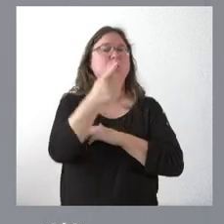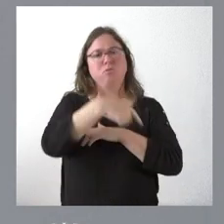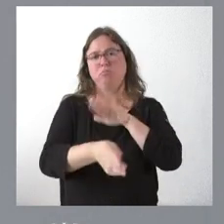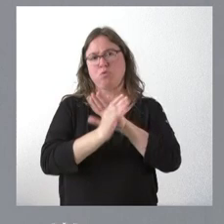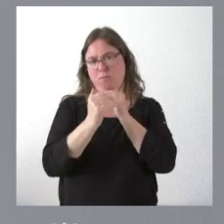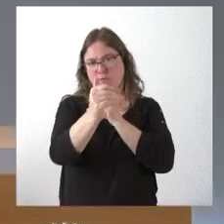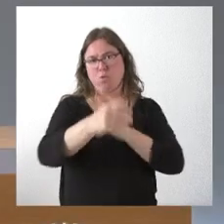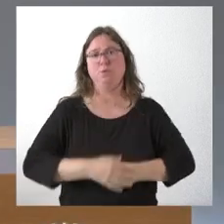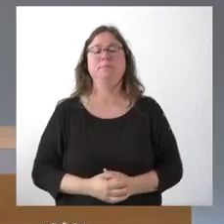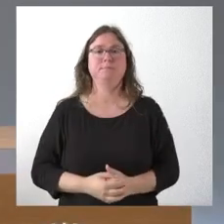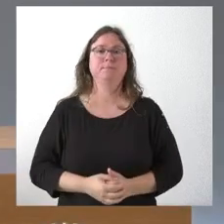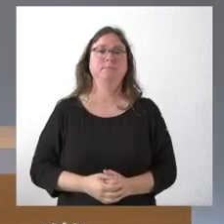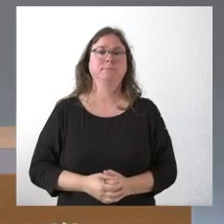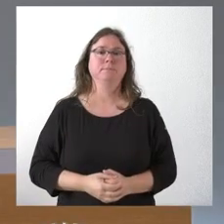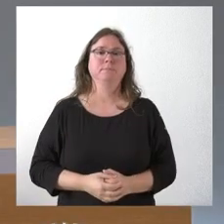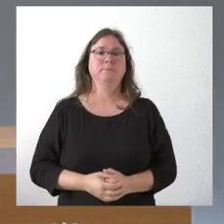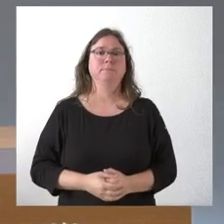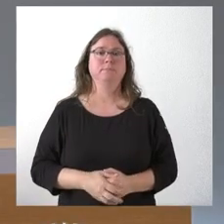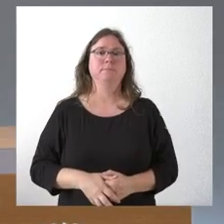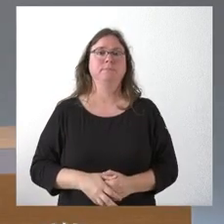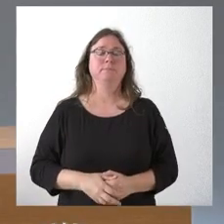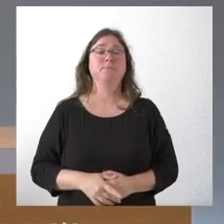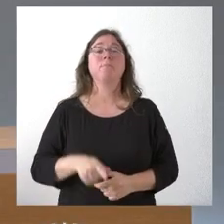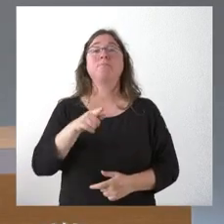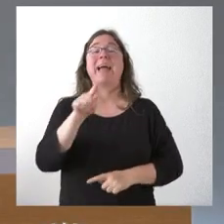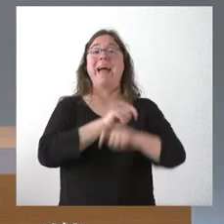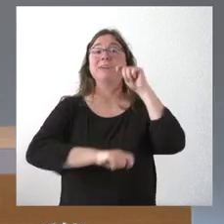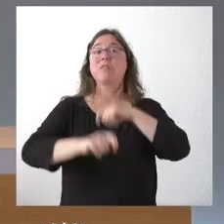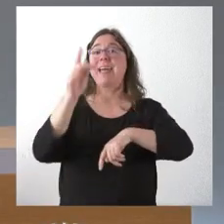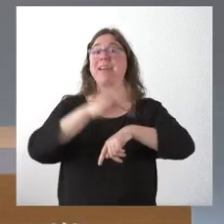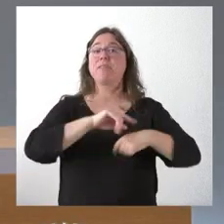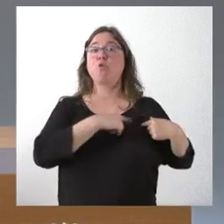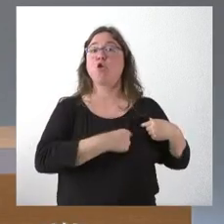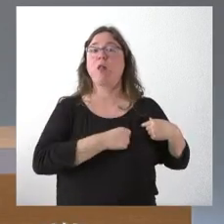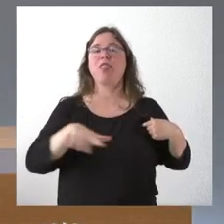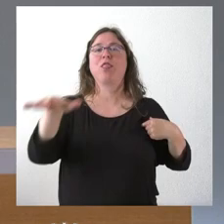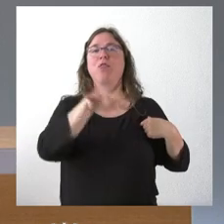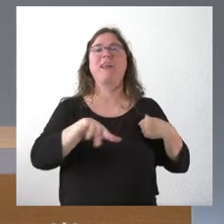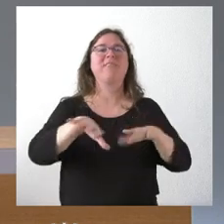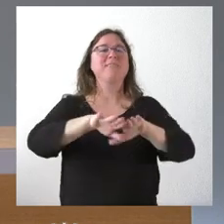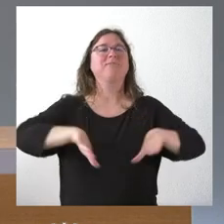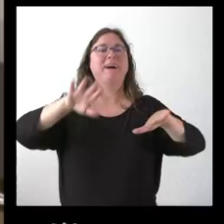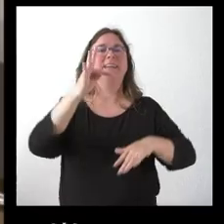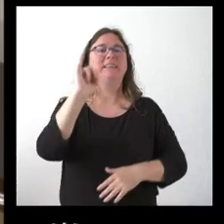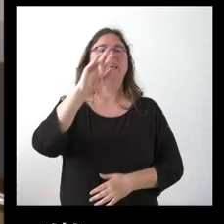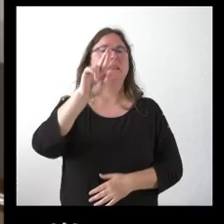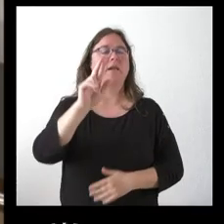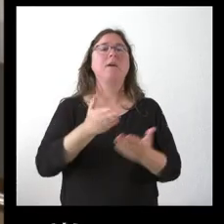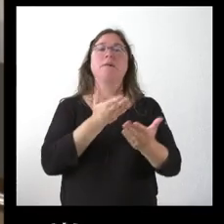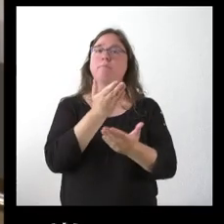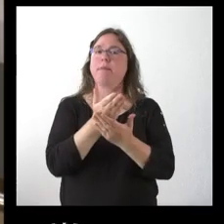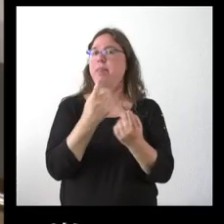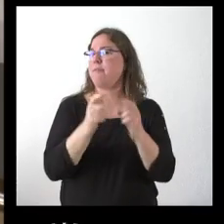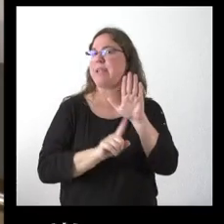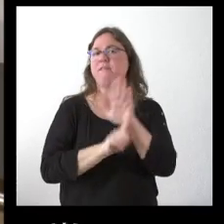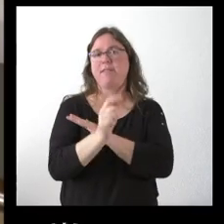futuro. Sí, la Asociación de Enfermos del Corazón del Valle del Tietar ha pedido a la Junta que se den más avances en el